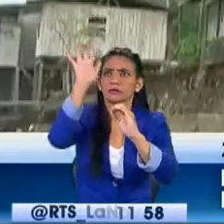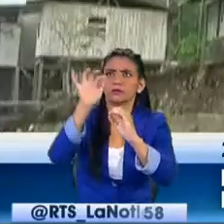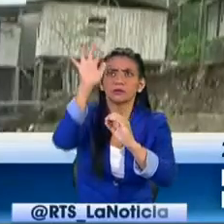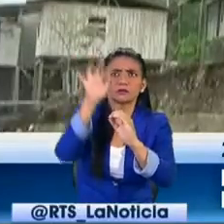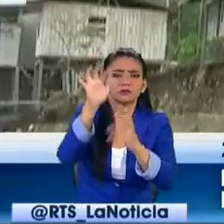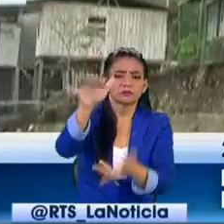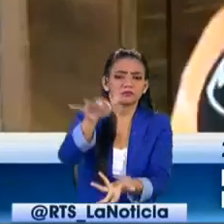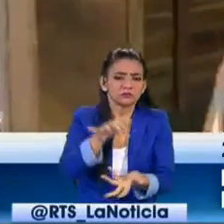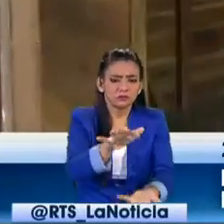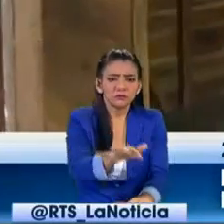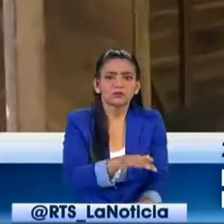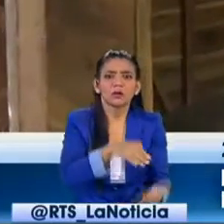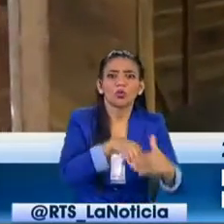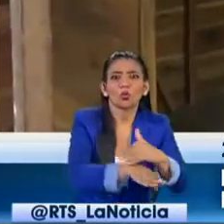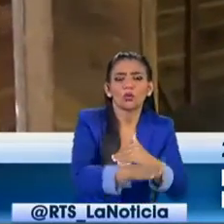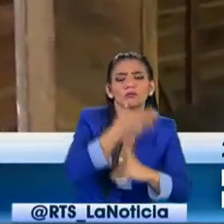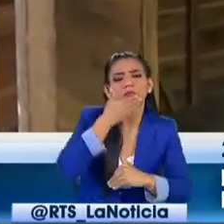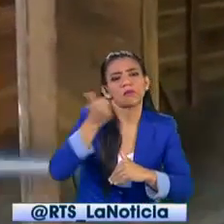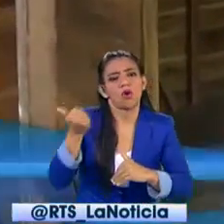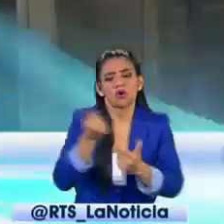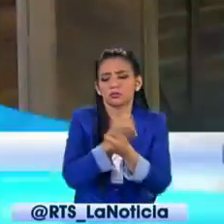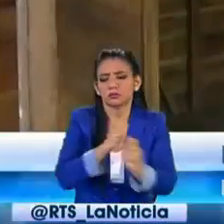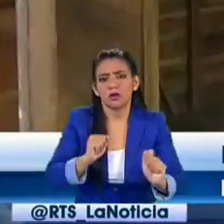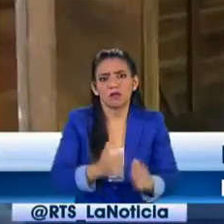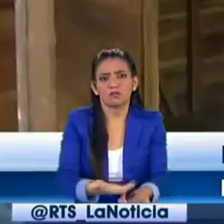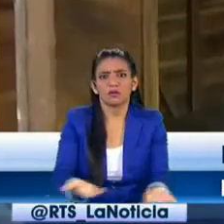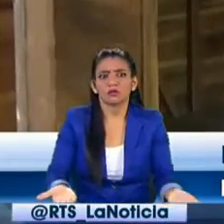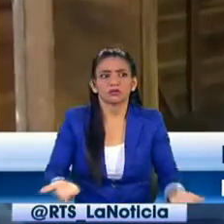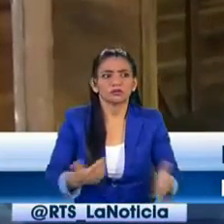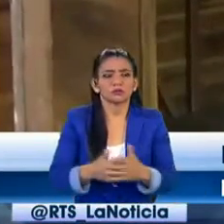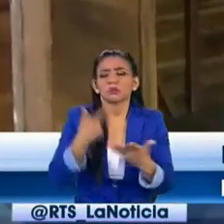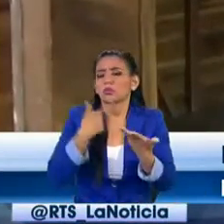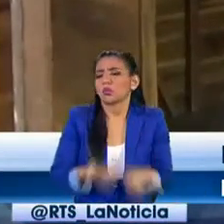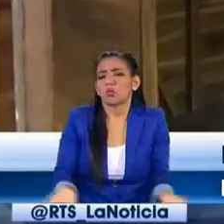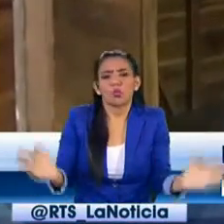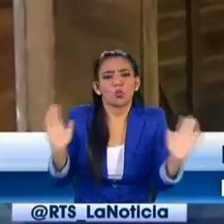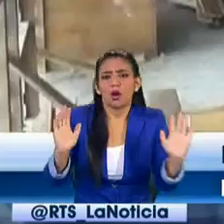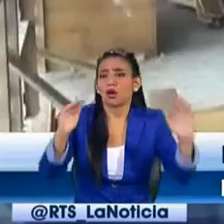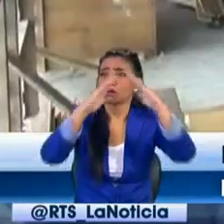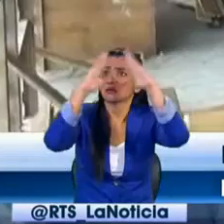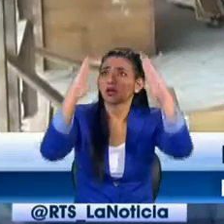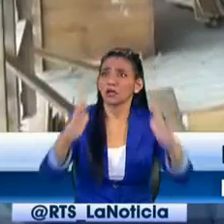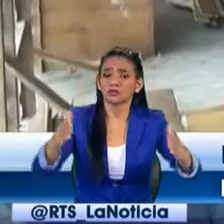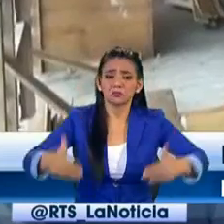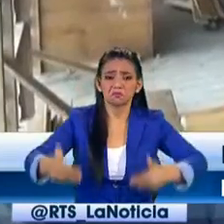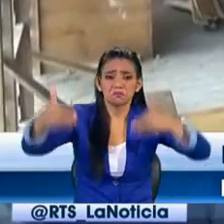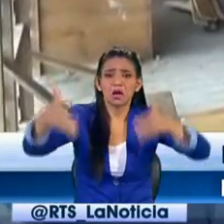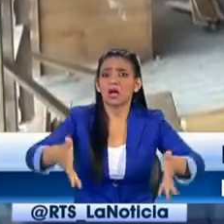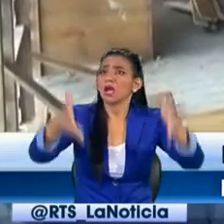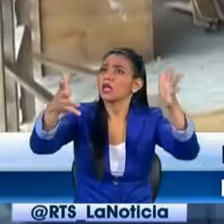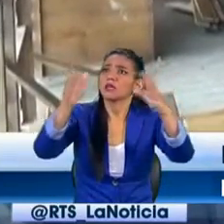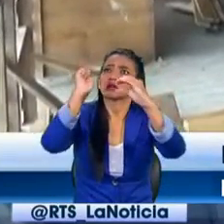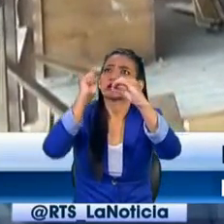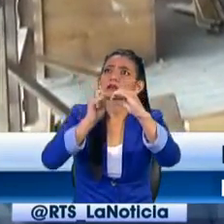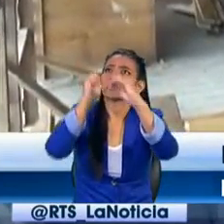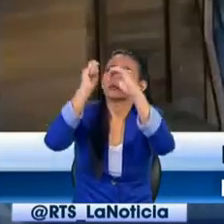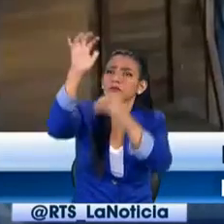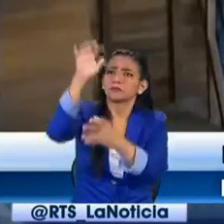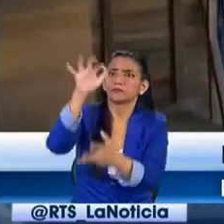sus pertenencias. Lo que está hablando, lo que más se pueda, digamos, lo que es el techo, todo, lo que es tira,